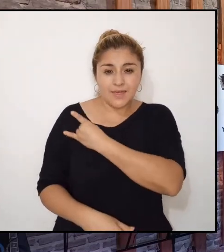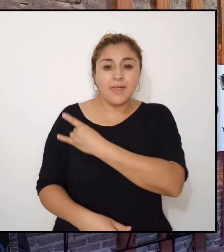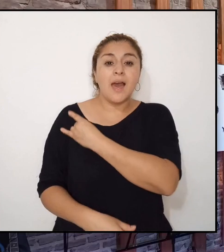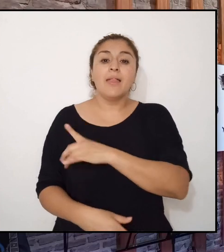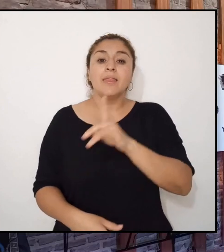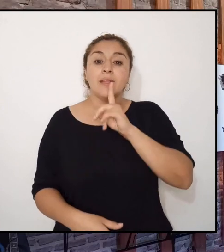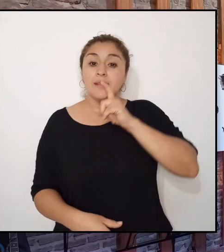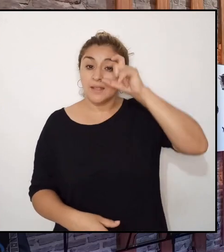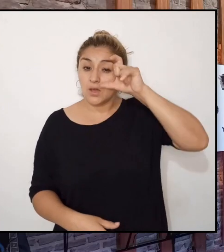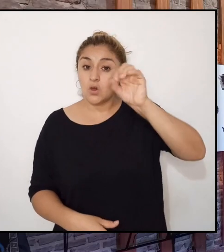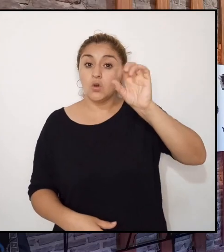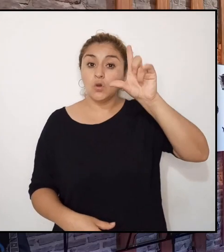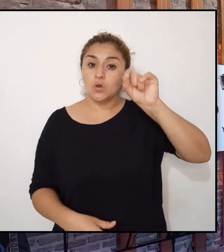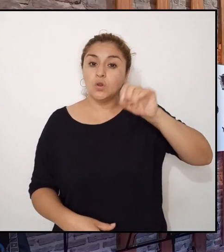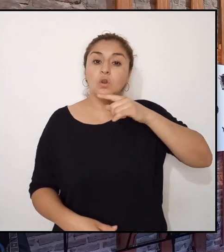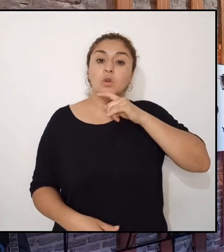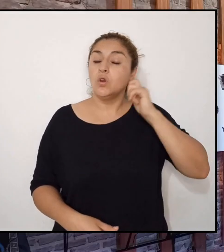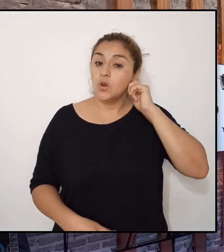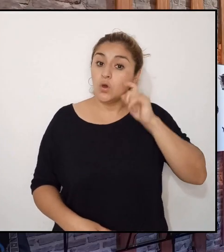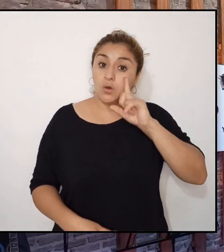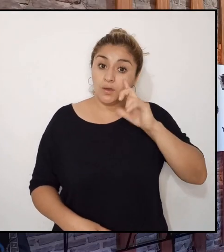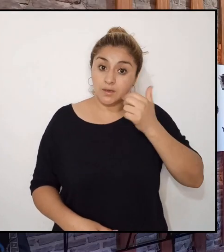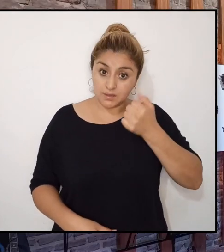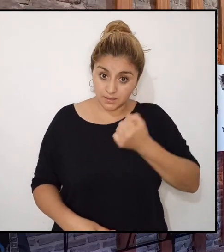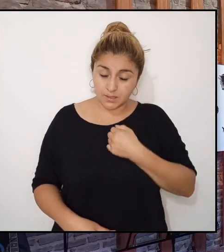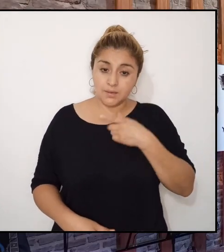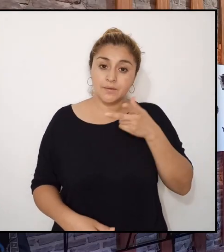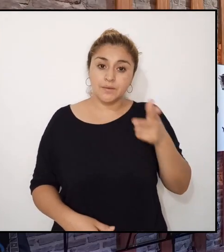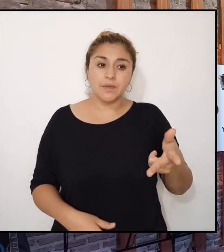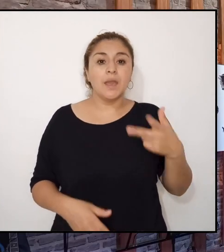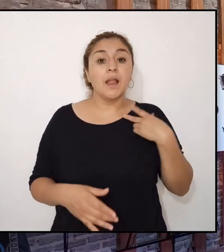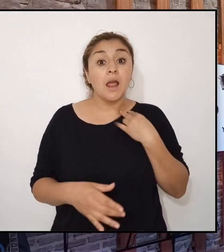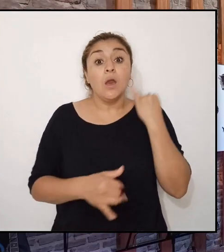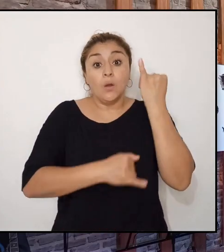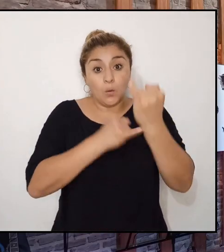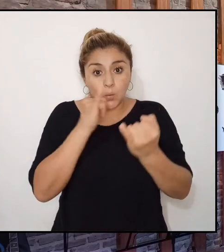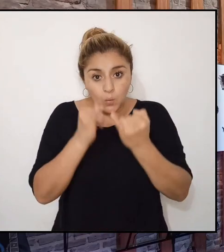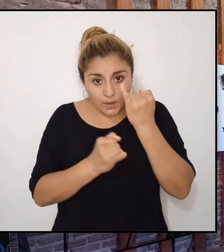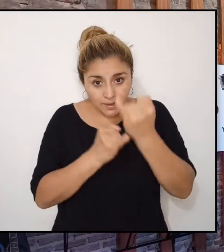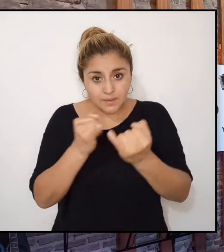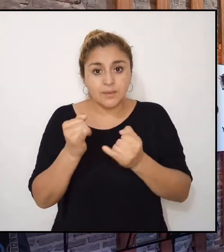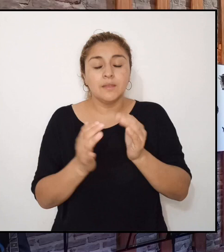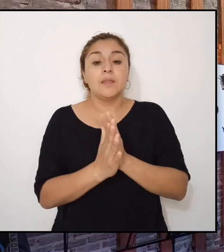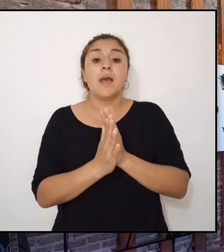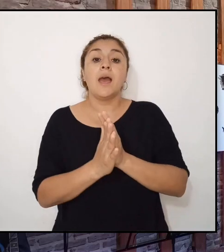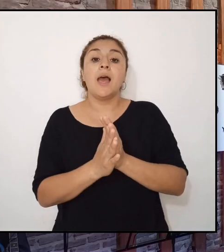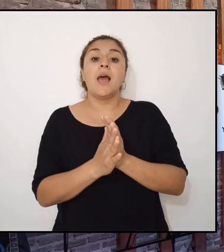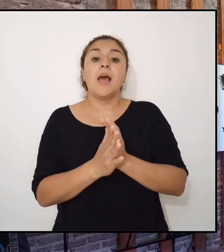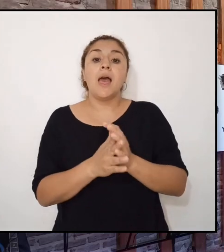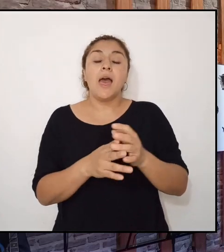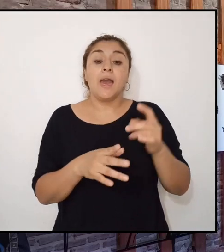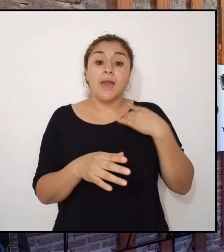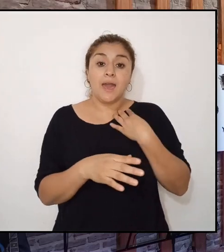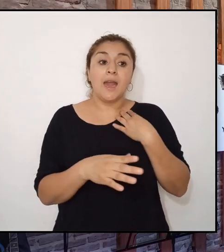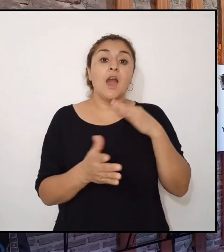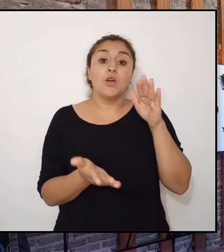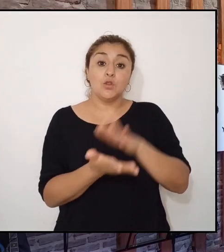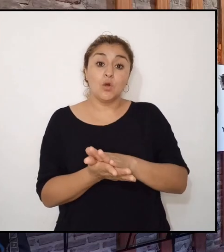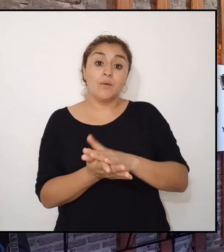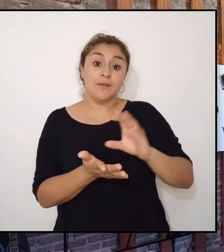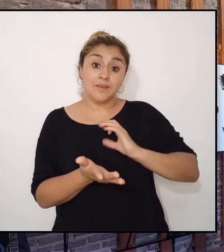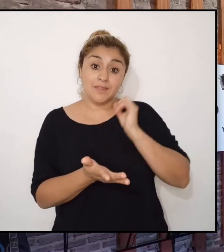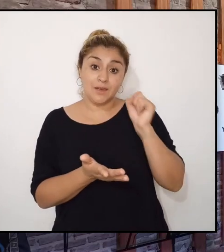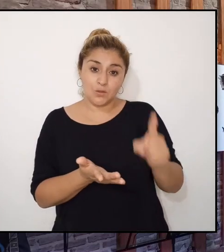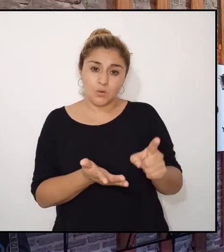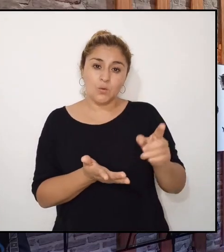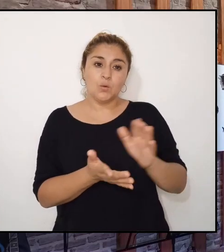Global University, algo así se llama. Y él contó dentro de su testimonio que en un lugar donde lo trasladaron estaba